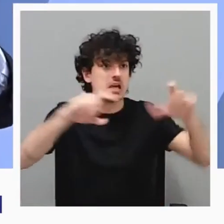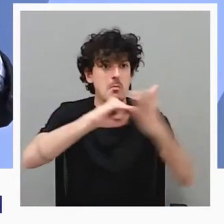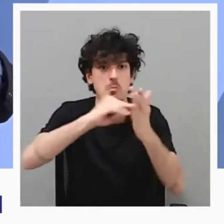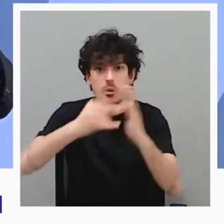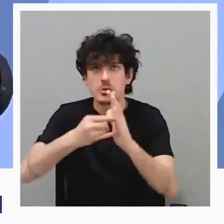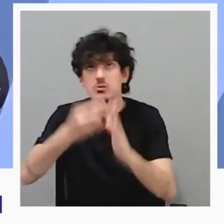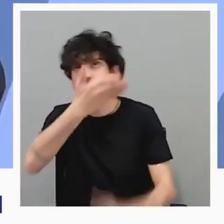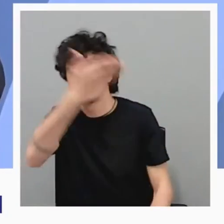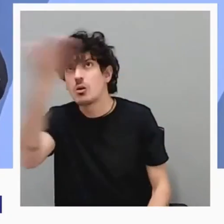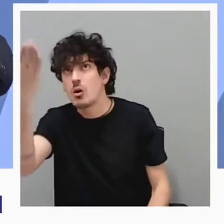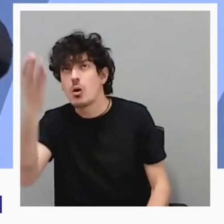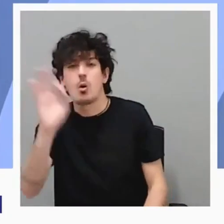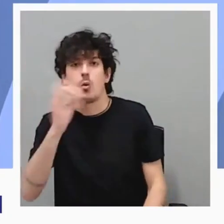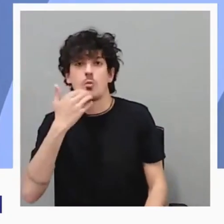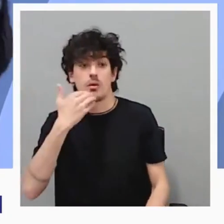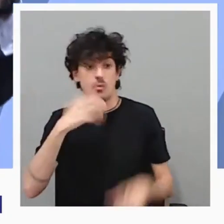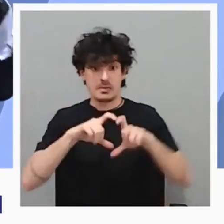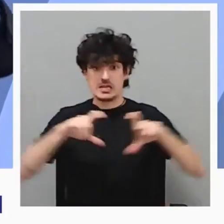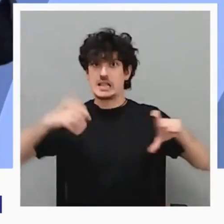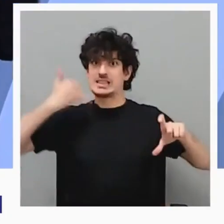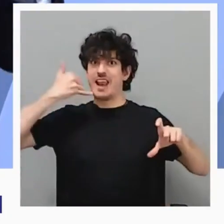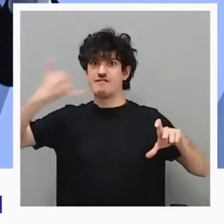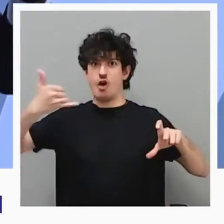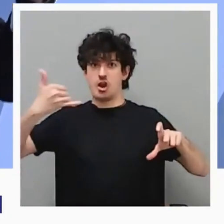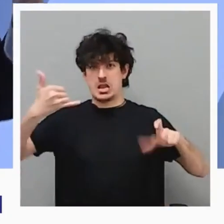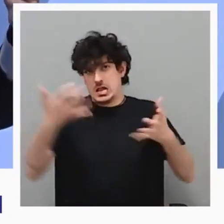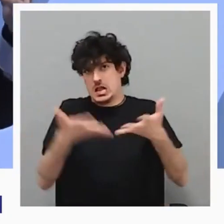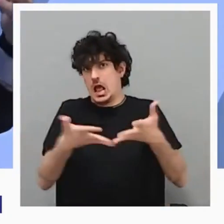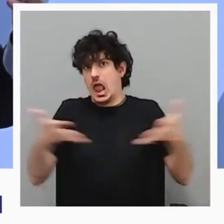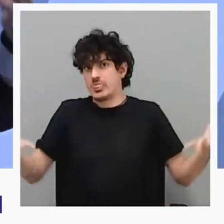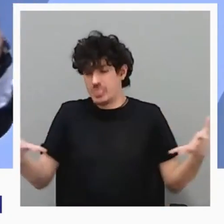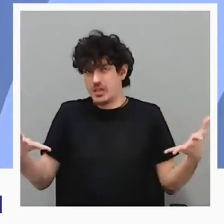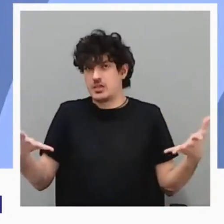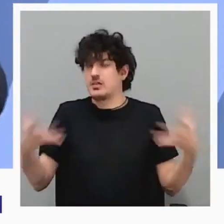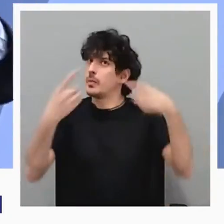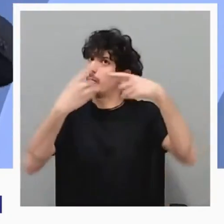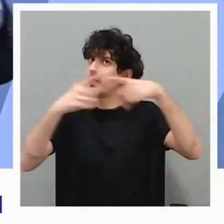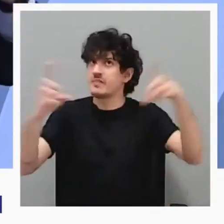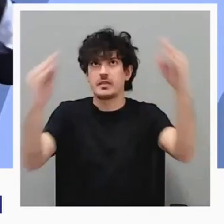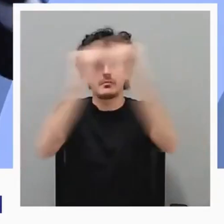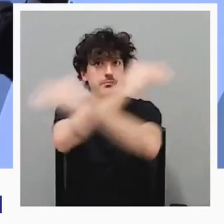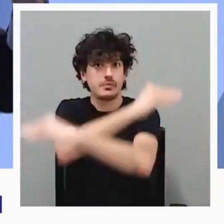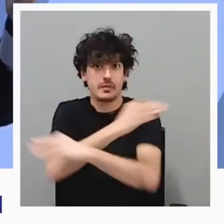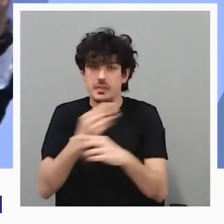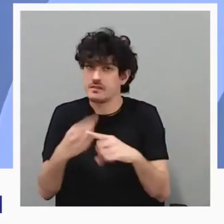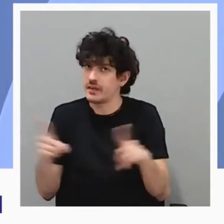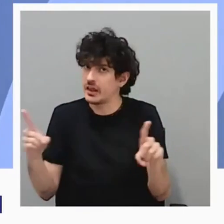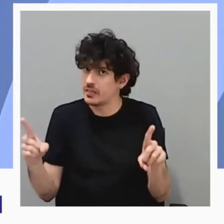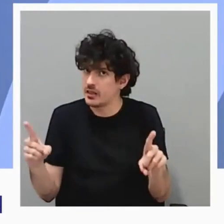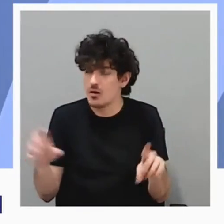a cabo Telefónica, o con el en fin, por citar una gran empresa, ¿no?, o cualquier